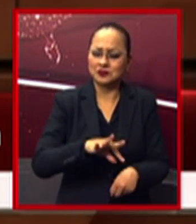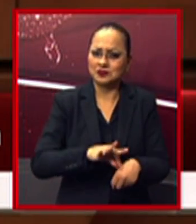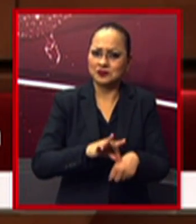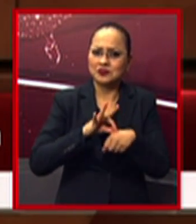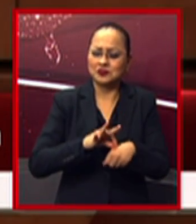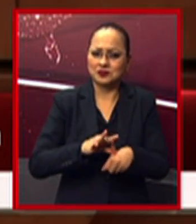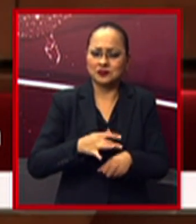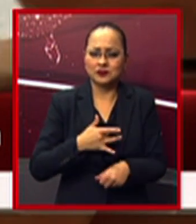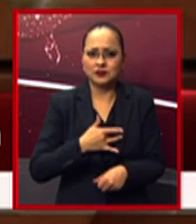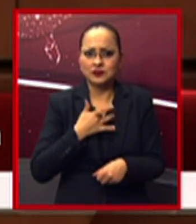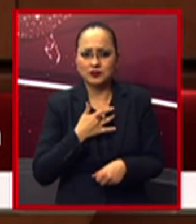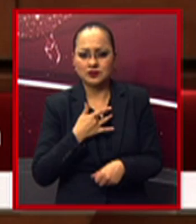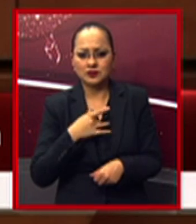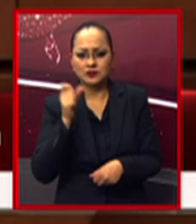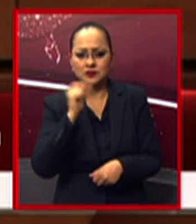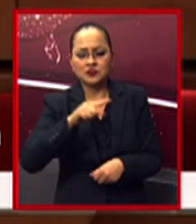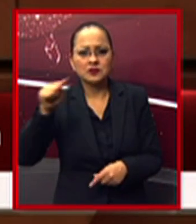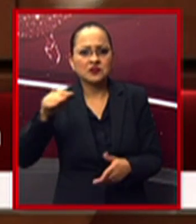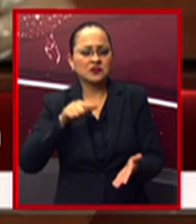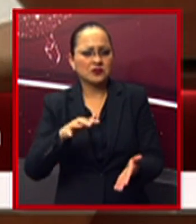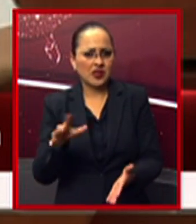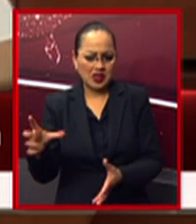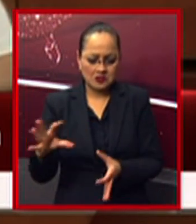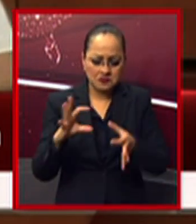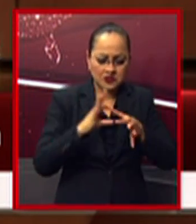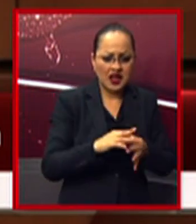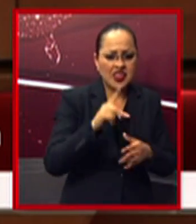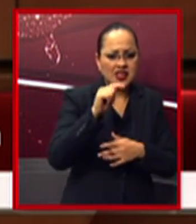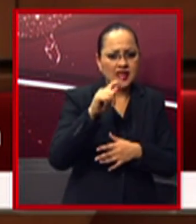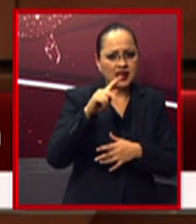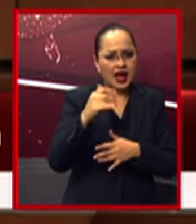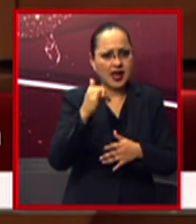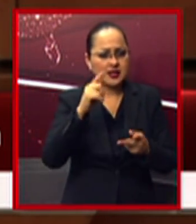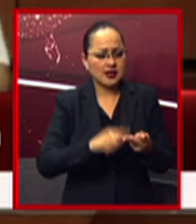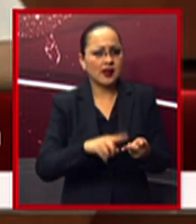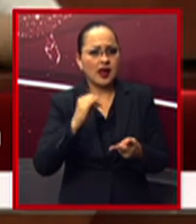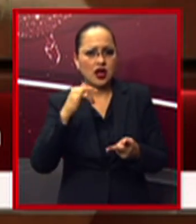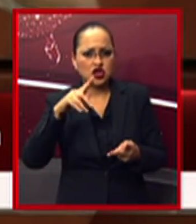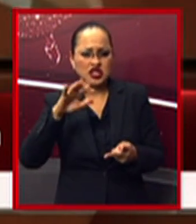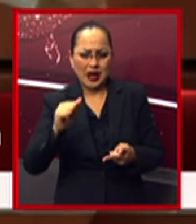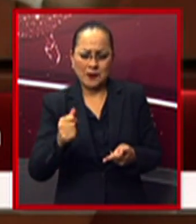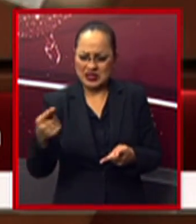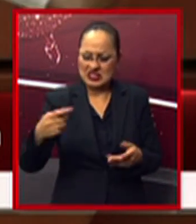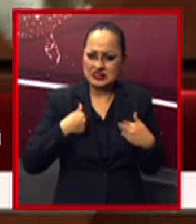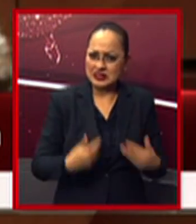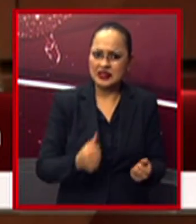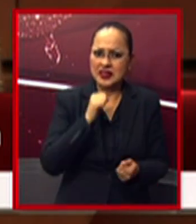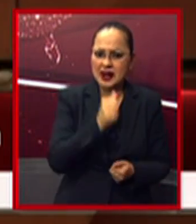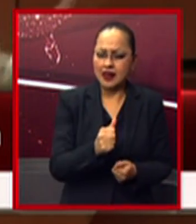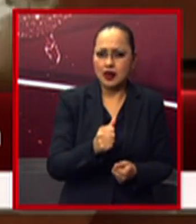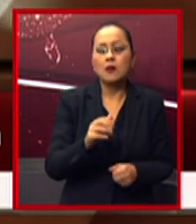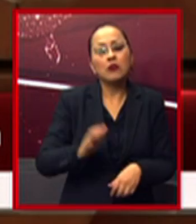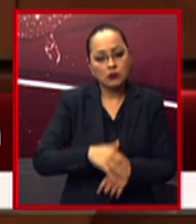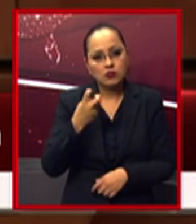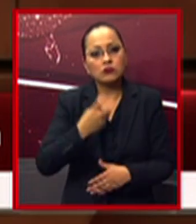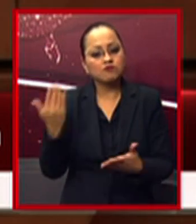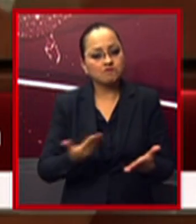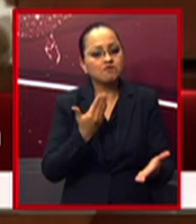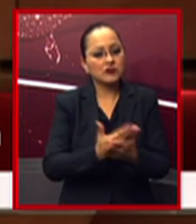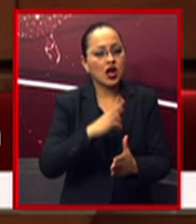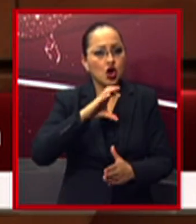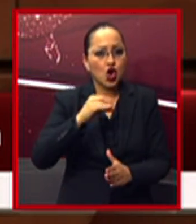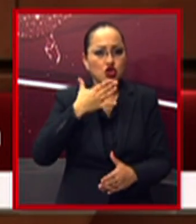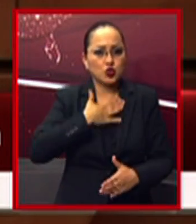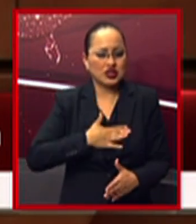viva Tlatlaya y Ayotzinapa, es cuando se propone modificar el Código